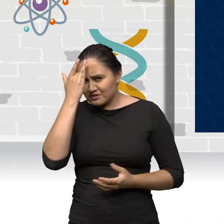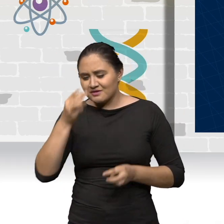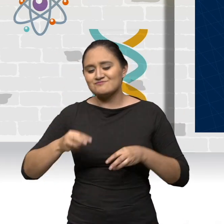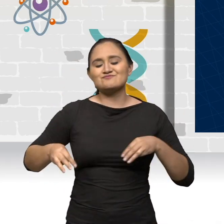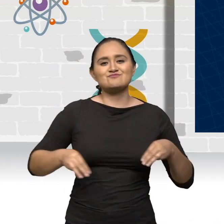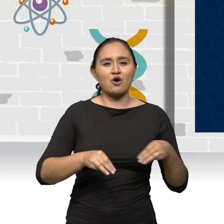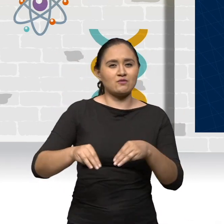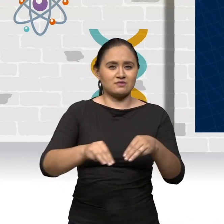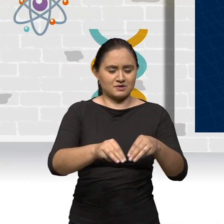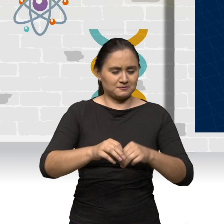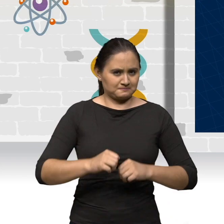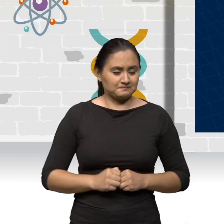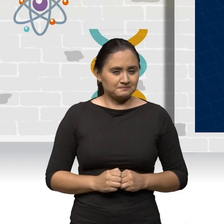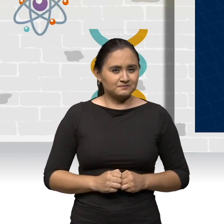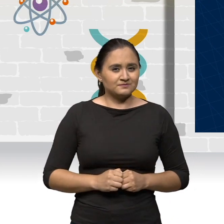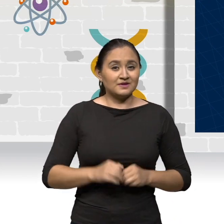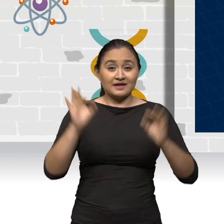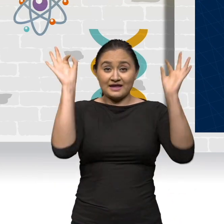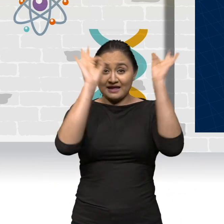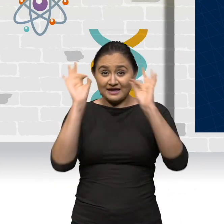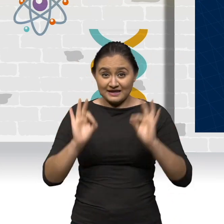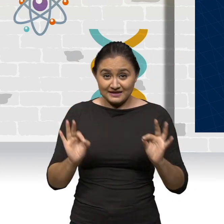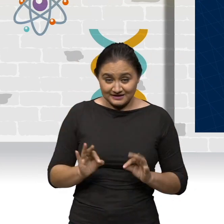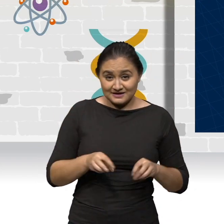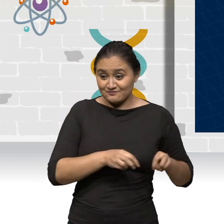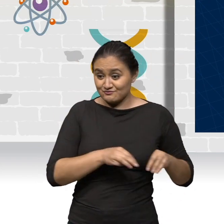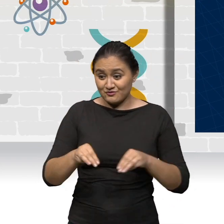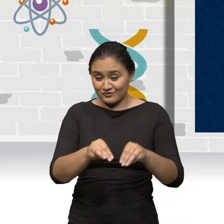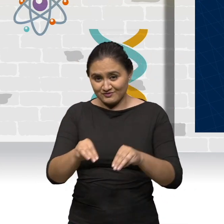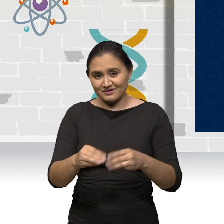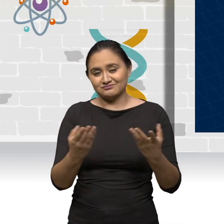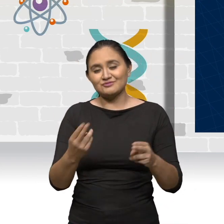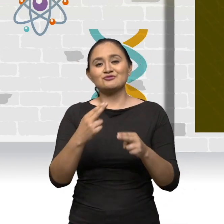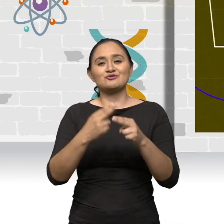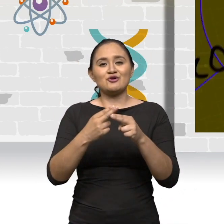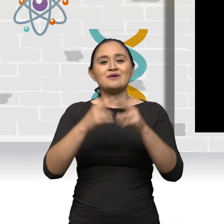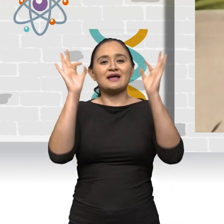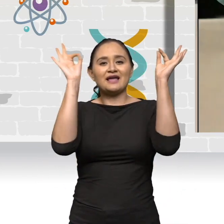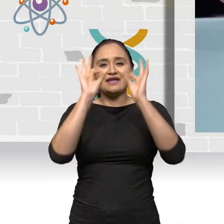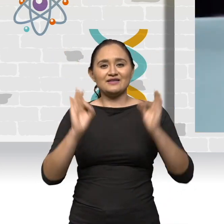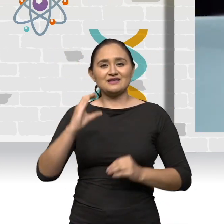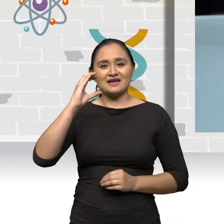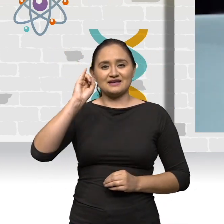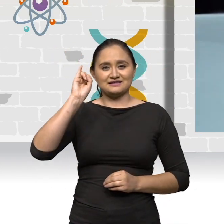su movimiento. Esta energía del movimiento es lo que llamamos energía cinética.